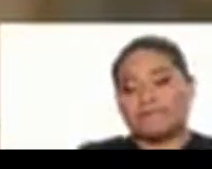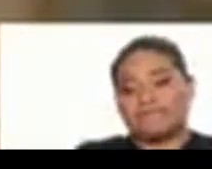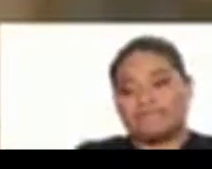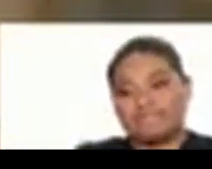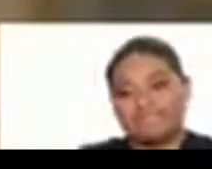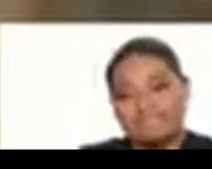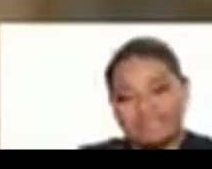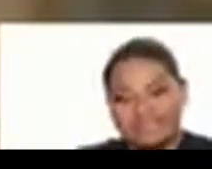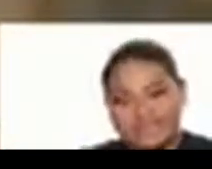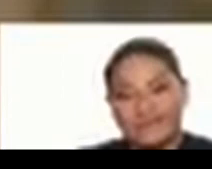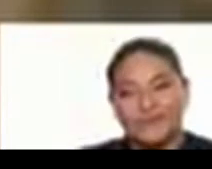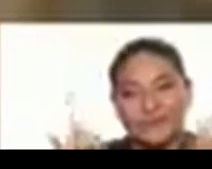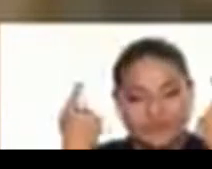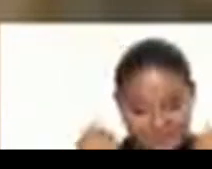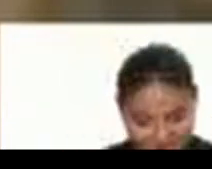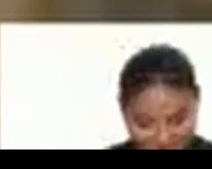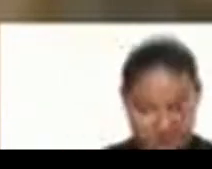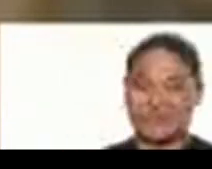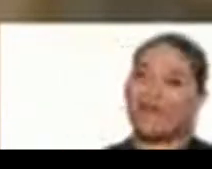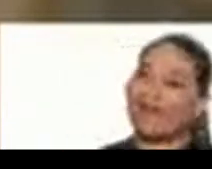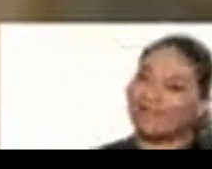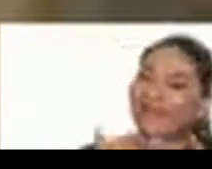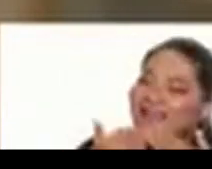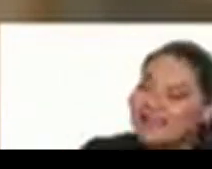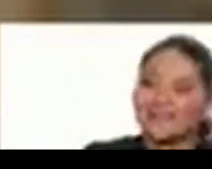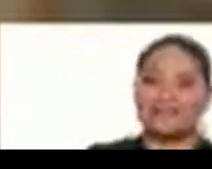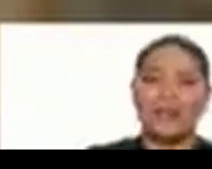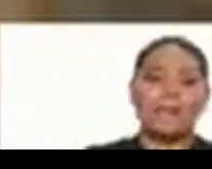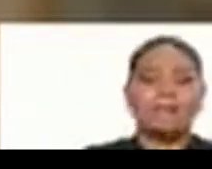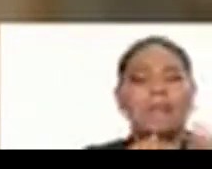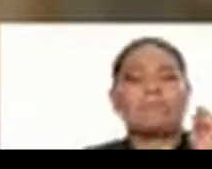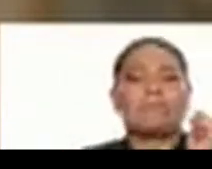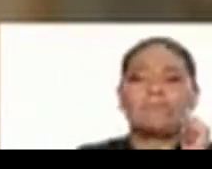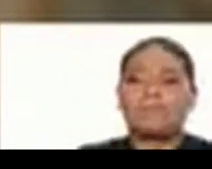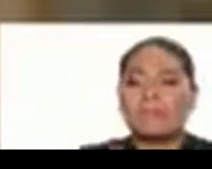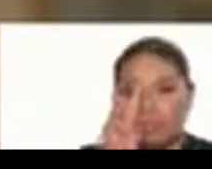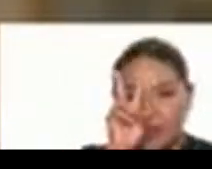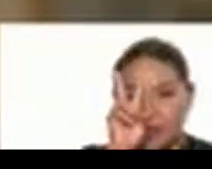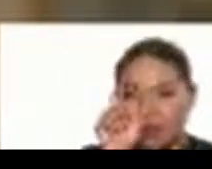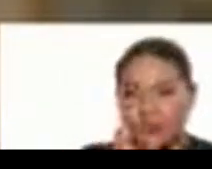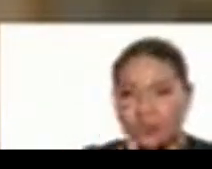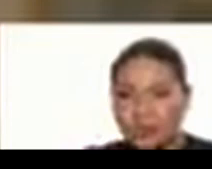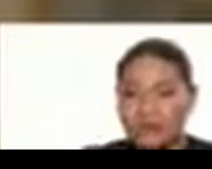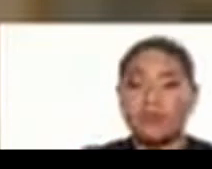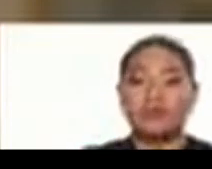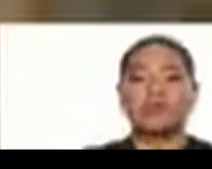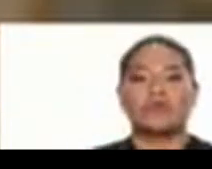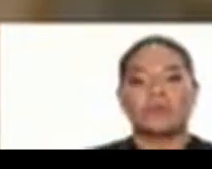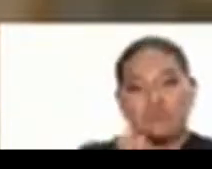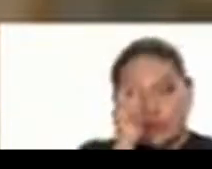esta distinción, queridos hermanos peruanos. Es un honor recibir la